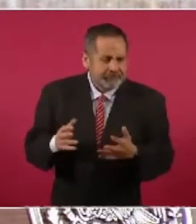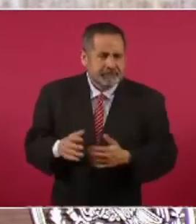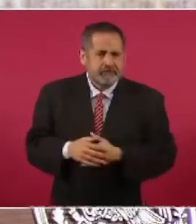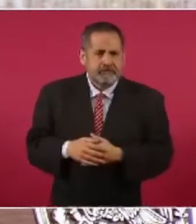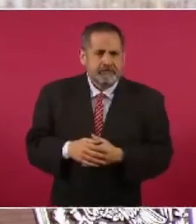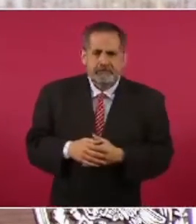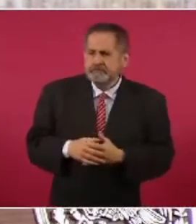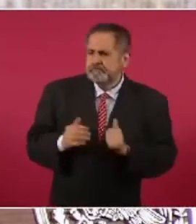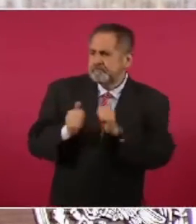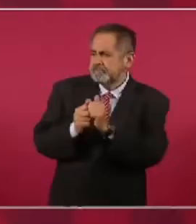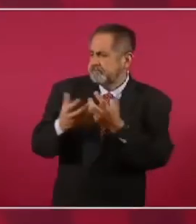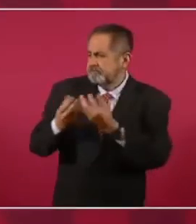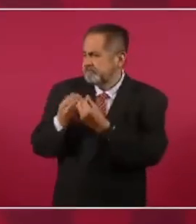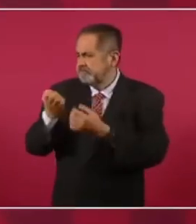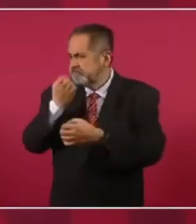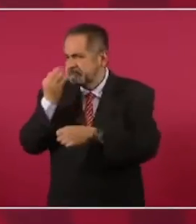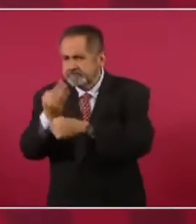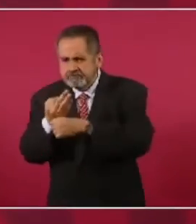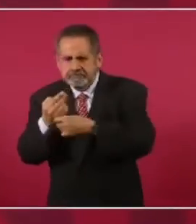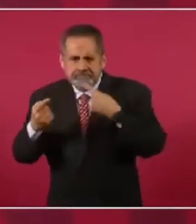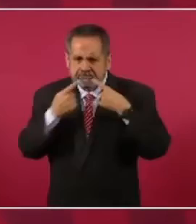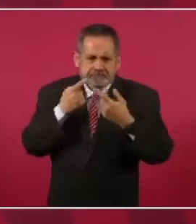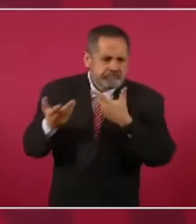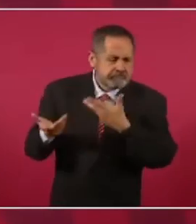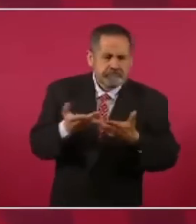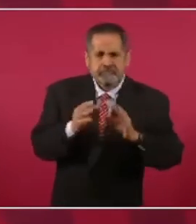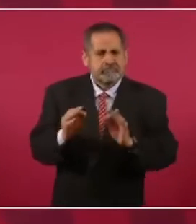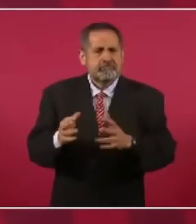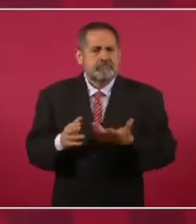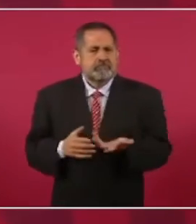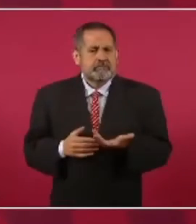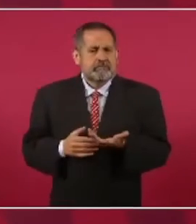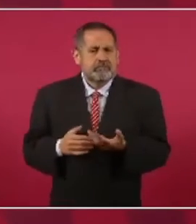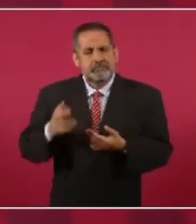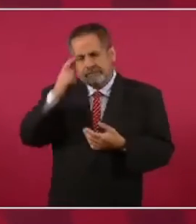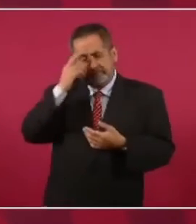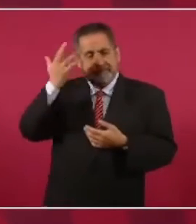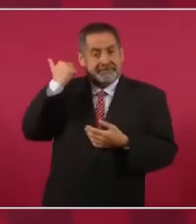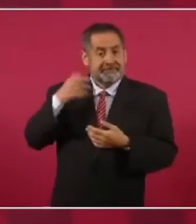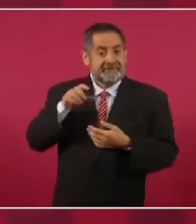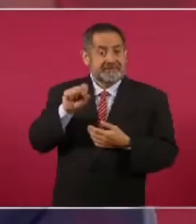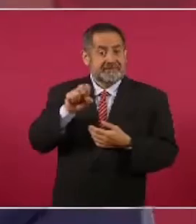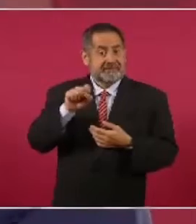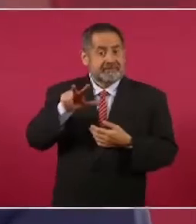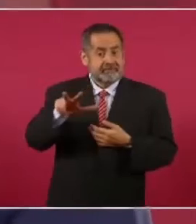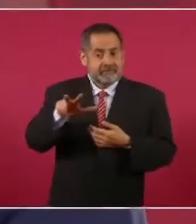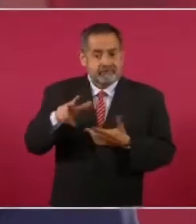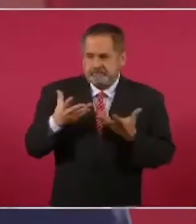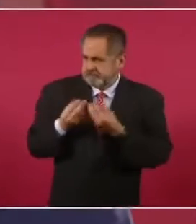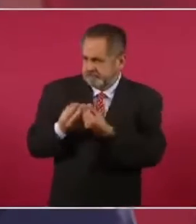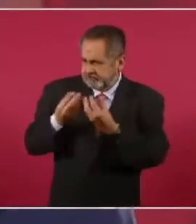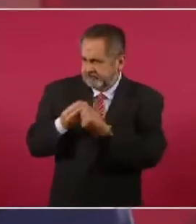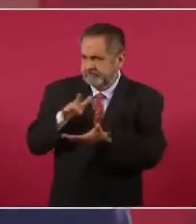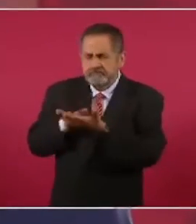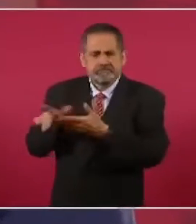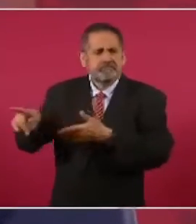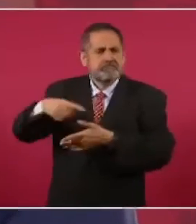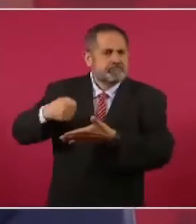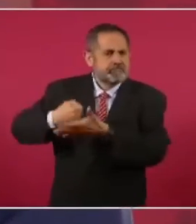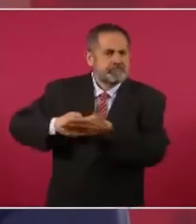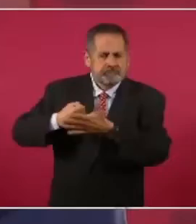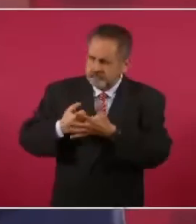estaban con los estudiantes en el 68, en todos los